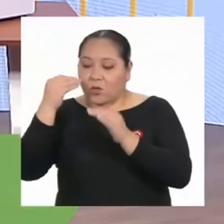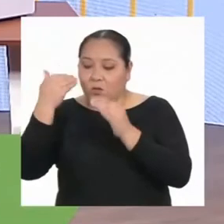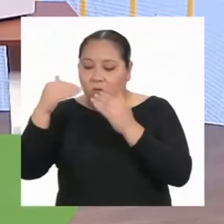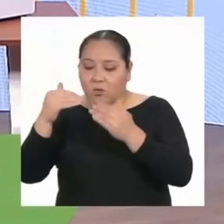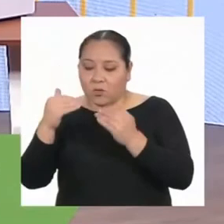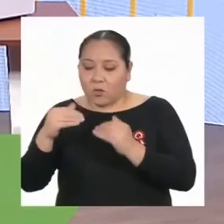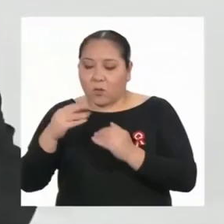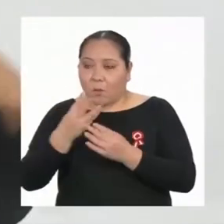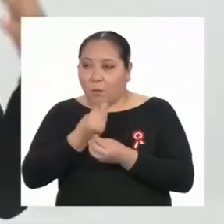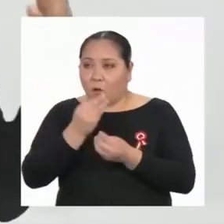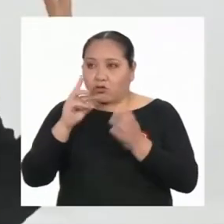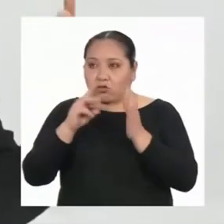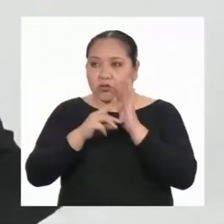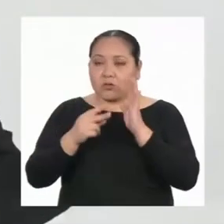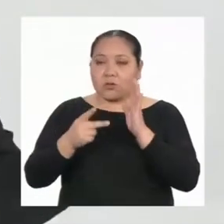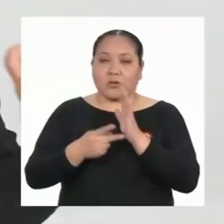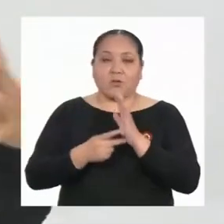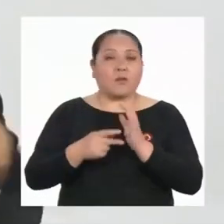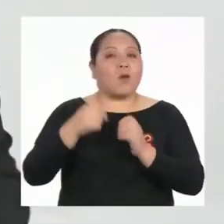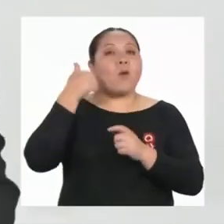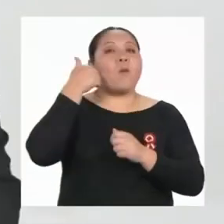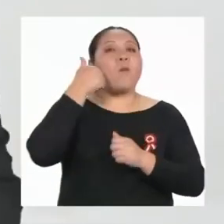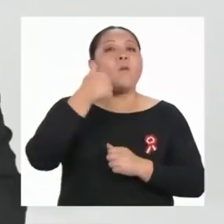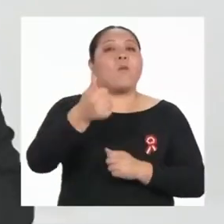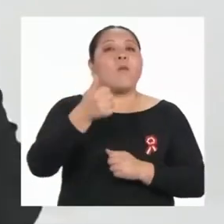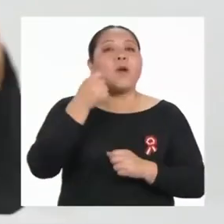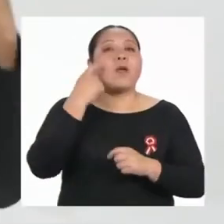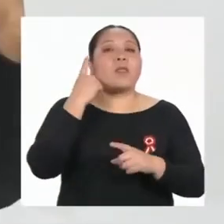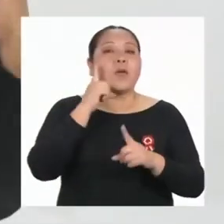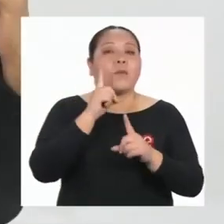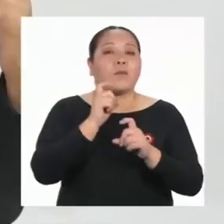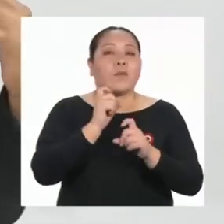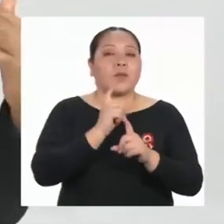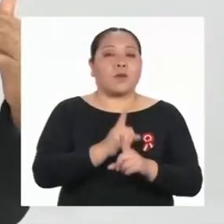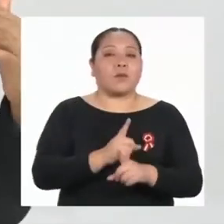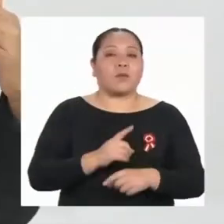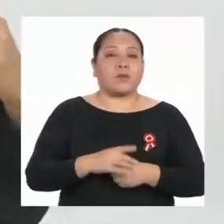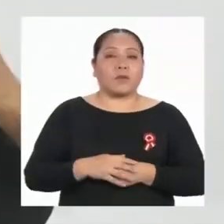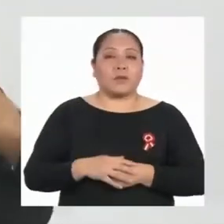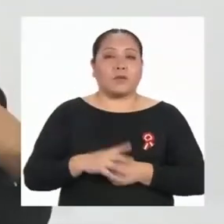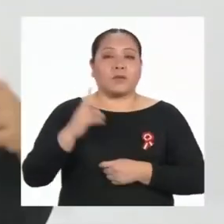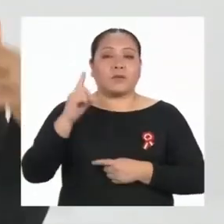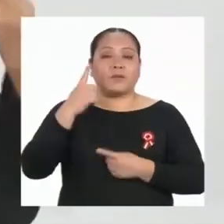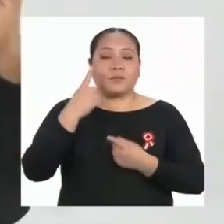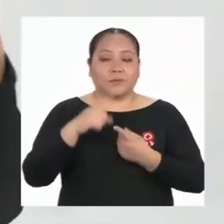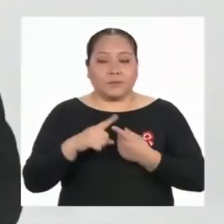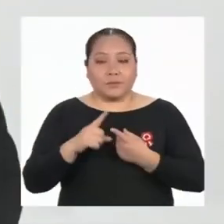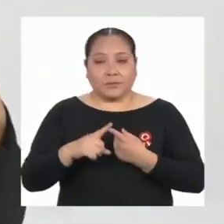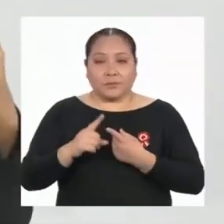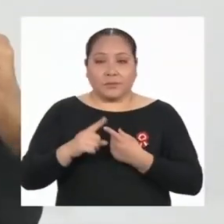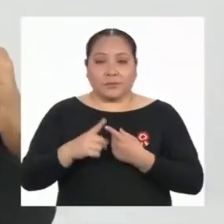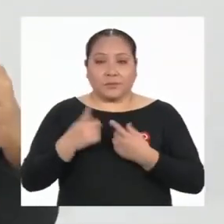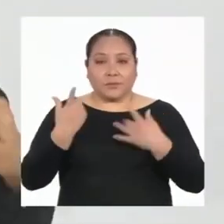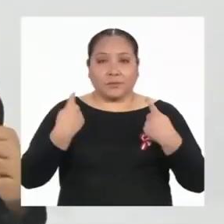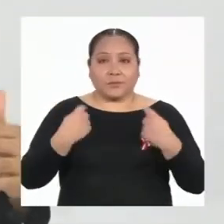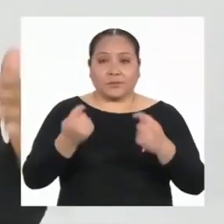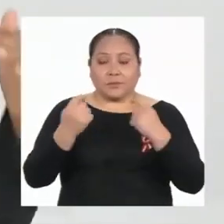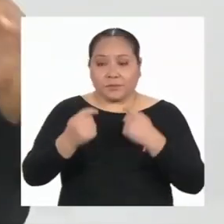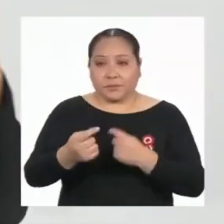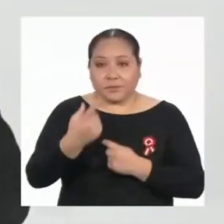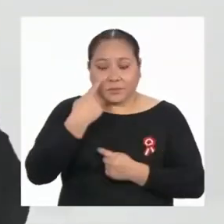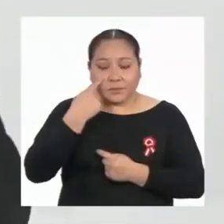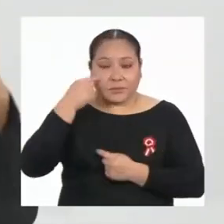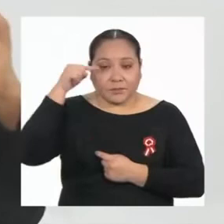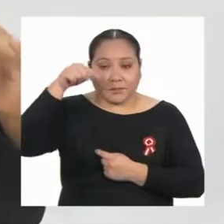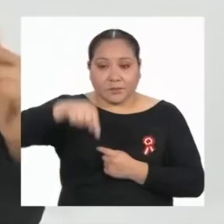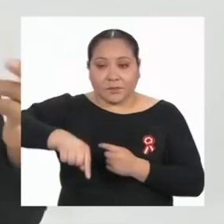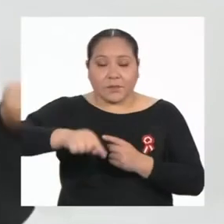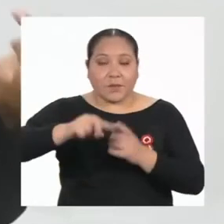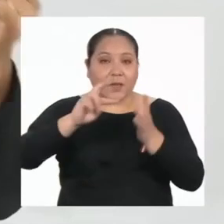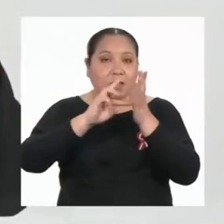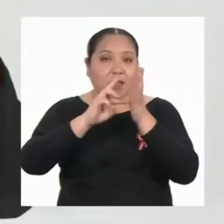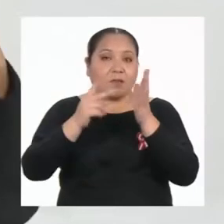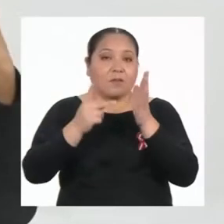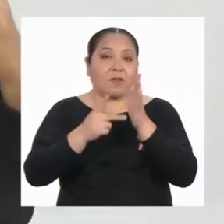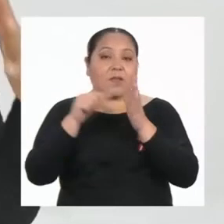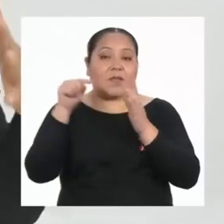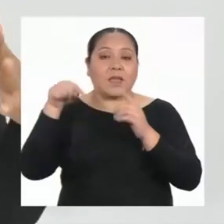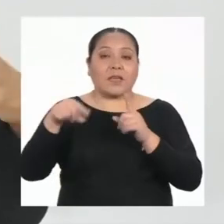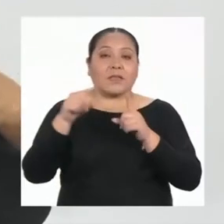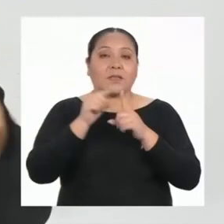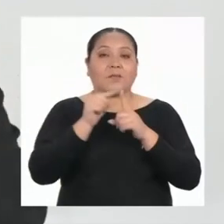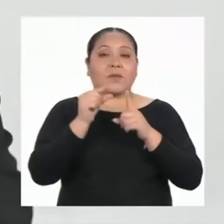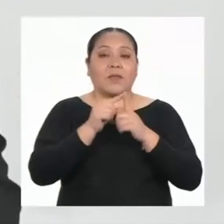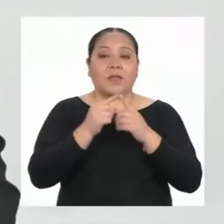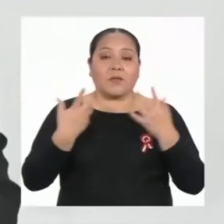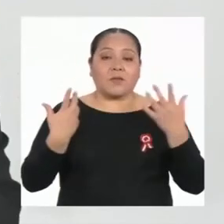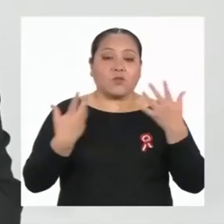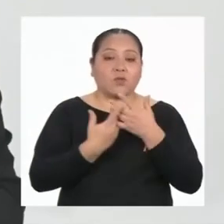¿Qué debo hacer? Buena pregunta. La primera forma de tratar de conocer el significado de una palabra es por